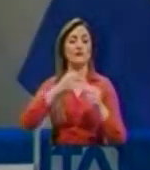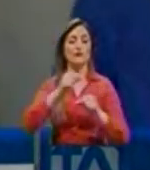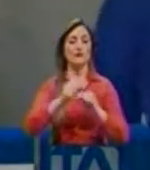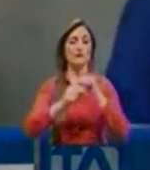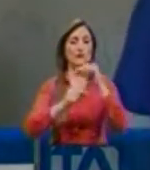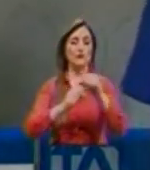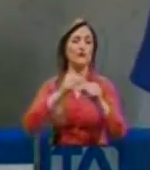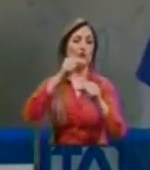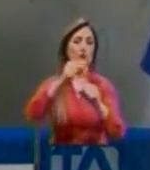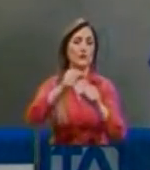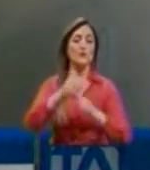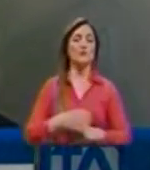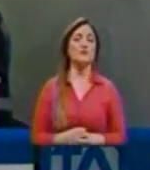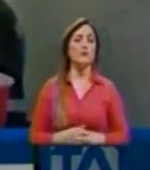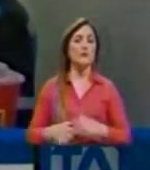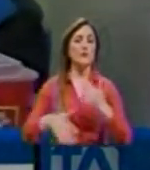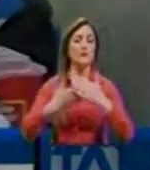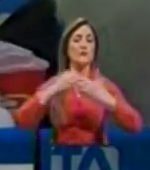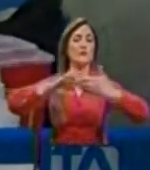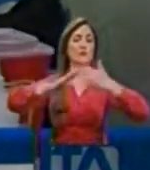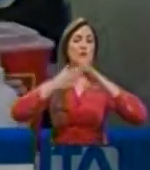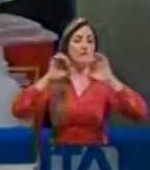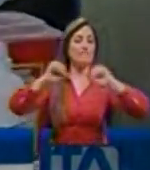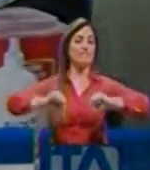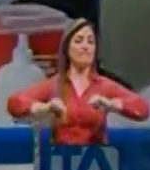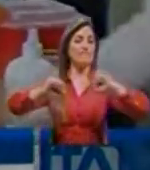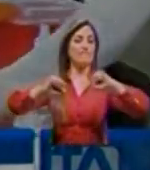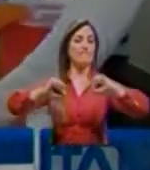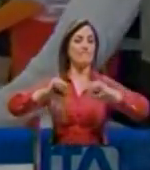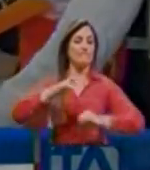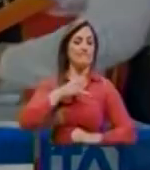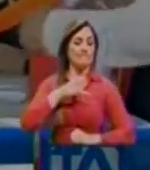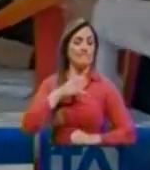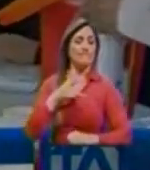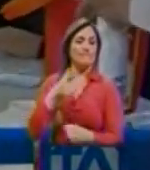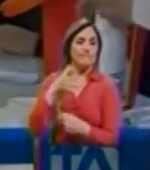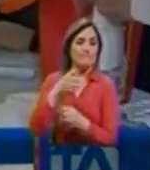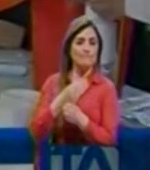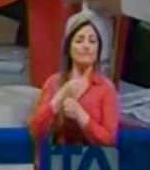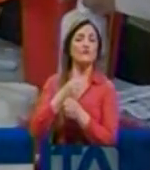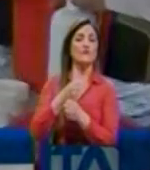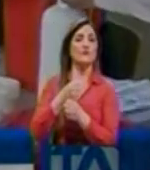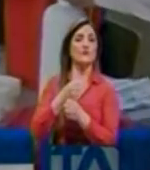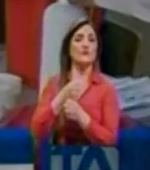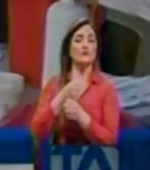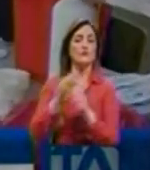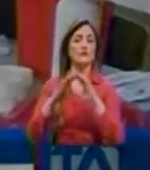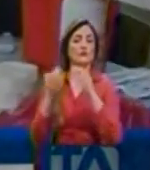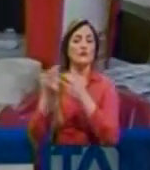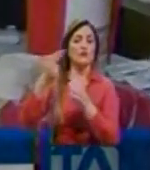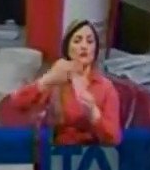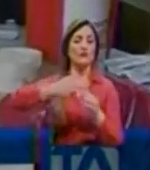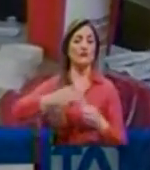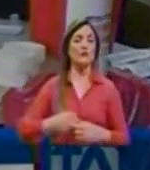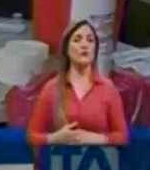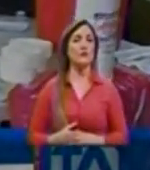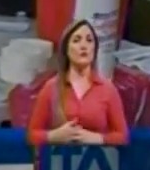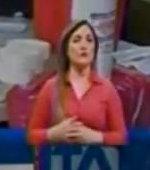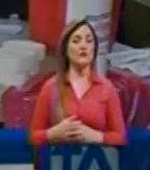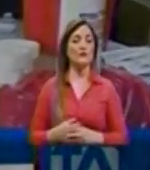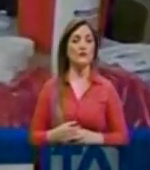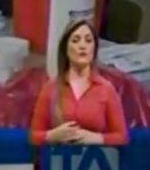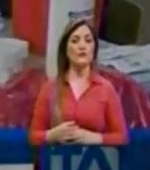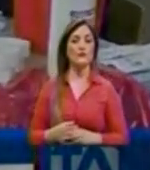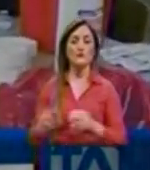y también que toda la comunidad pueda ya sentir esa seguridad de querer regresar a la institución. Hoy culmina